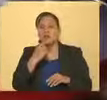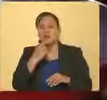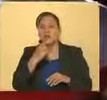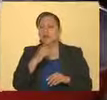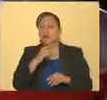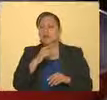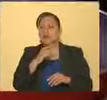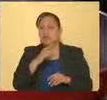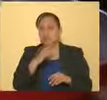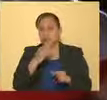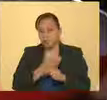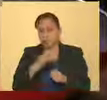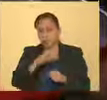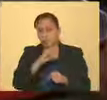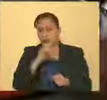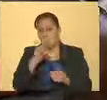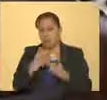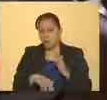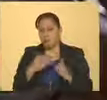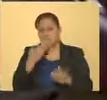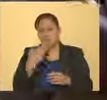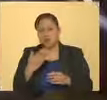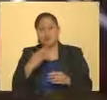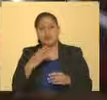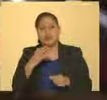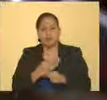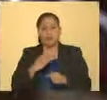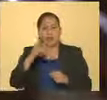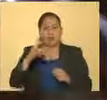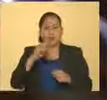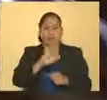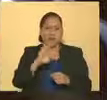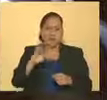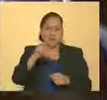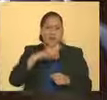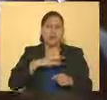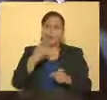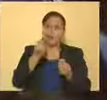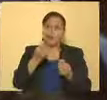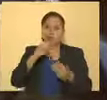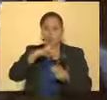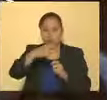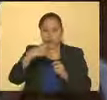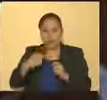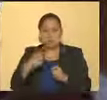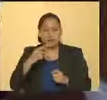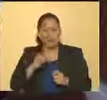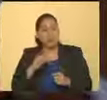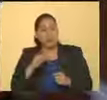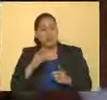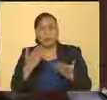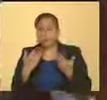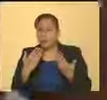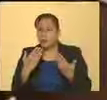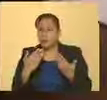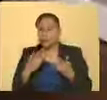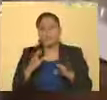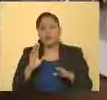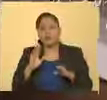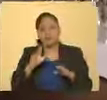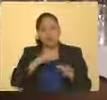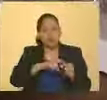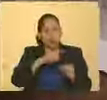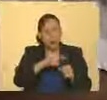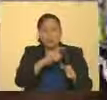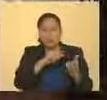conseguimos... Ahorita está muy buen precio porque, bueno, sí está de temporada. Ajá, pero cuando no los vean, ¿cuántas veces están como de